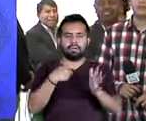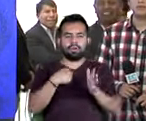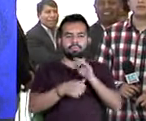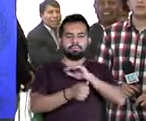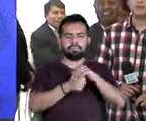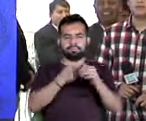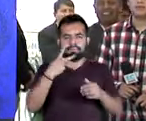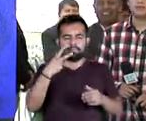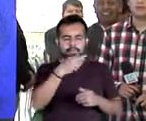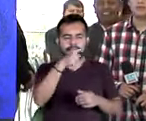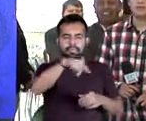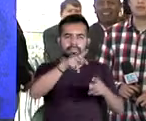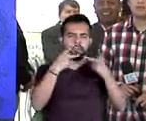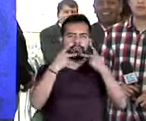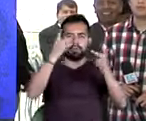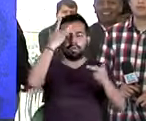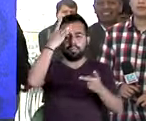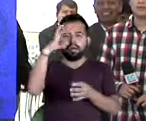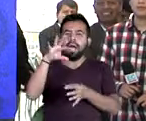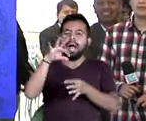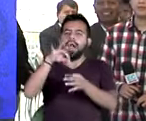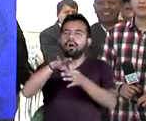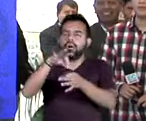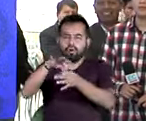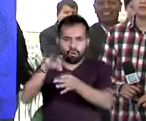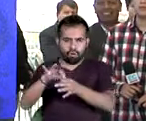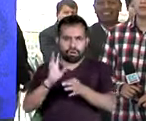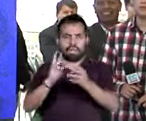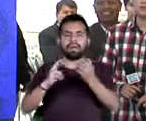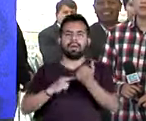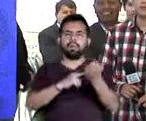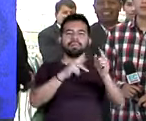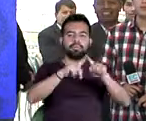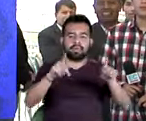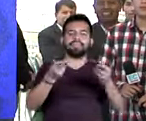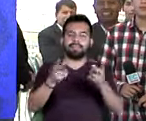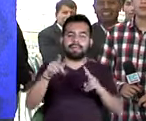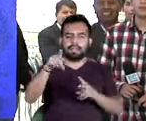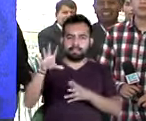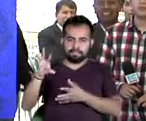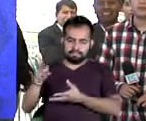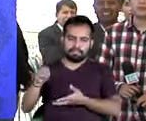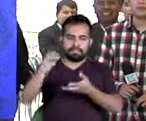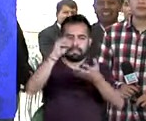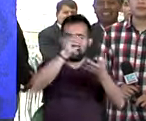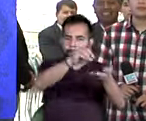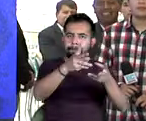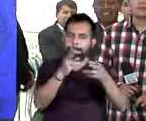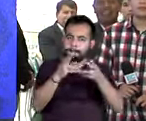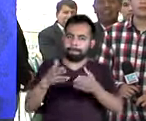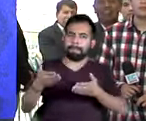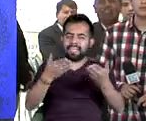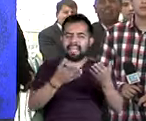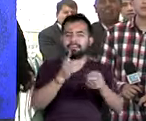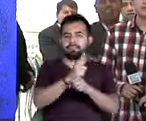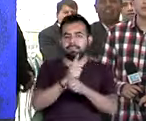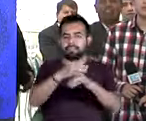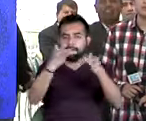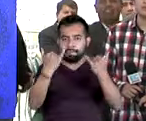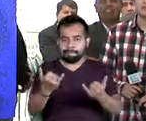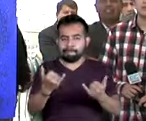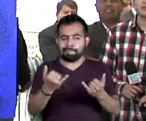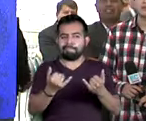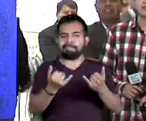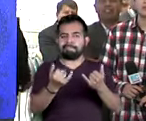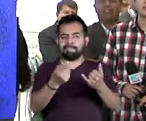que se estaban ahorrando unos recursos, cuando después tuvieron que volver a poner el sistema de recaudo. Y por eso es que hoy el sistema de recaudo, de alguna u otra manera, es